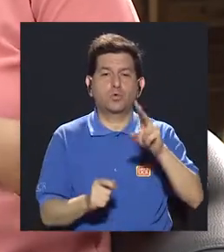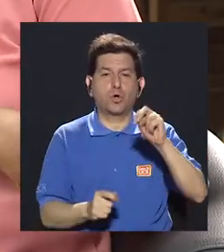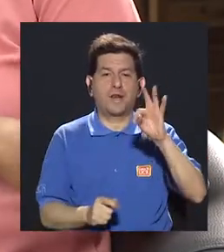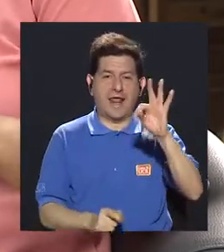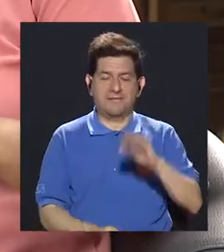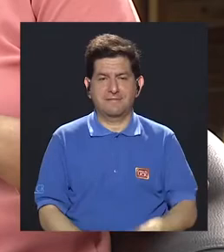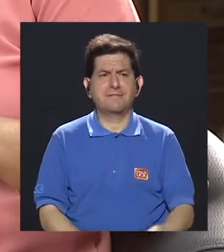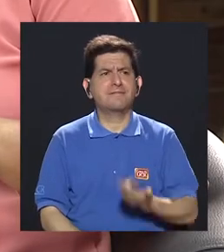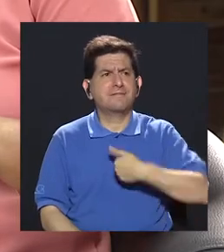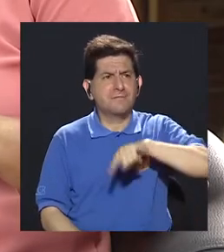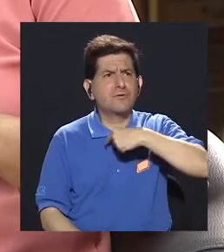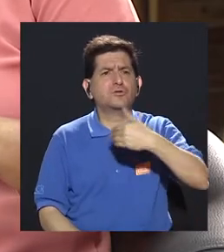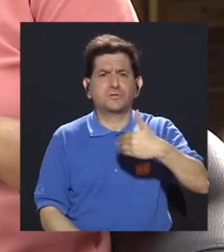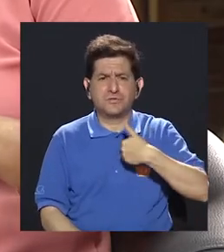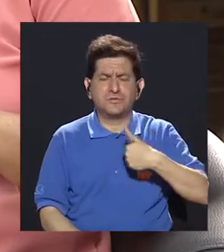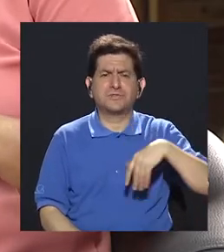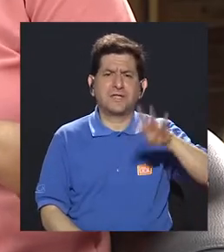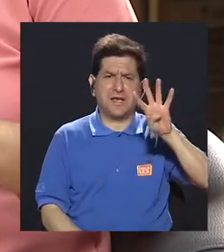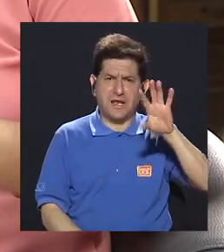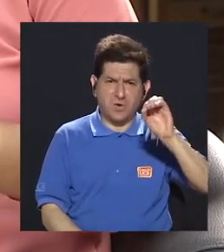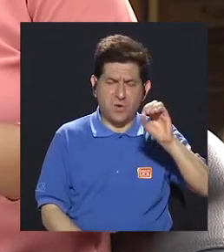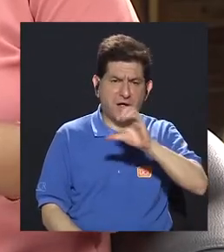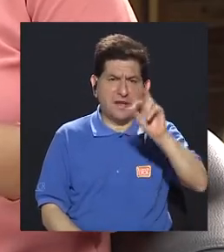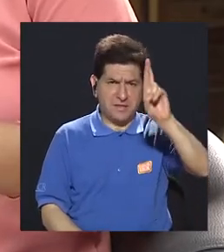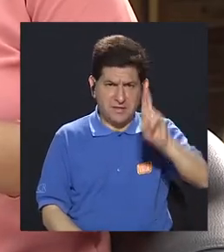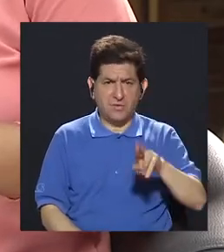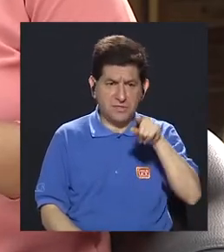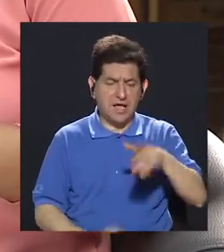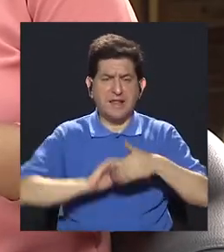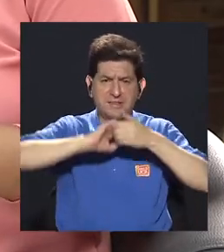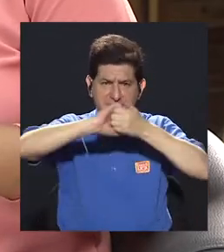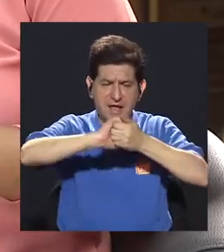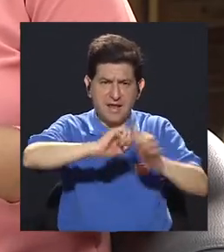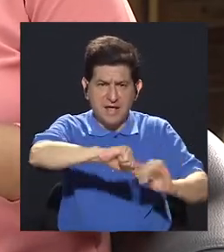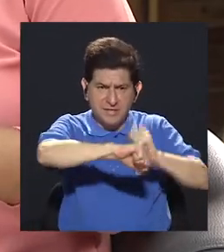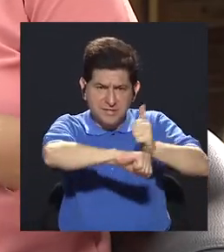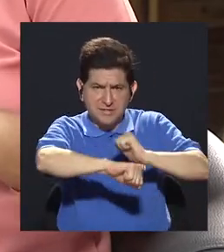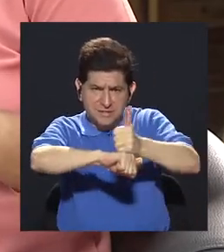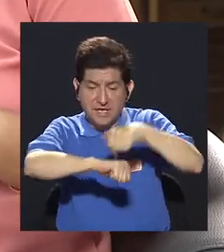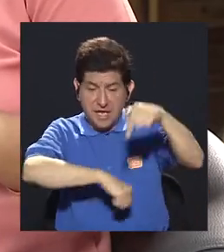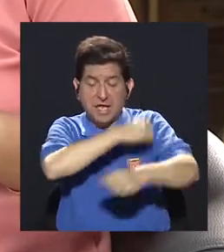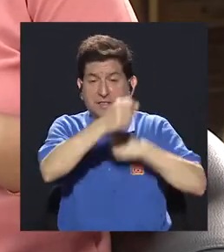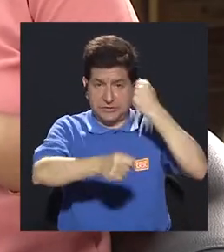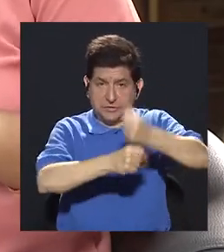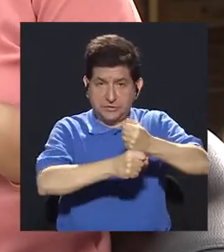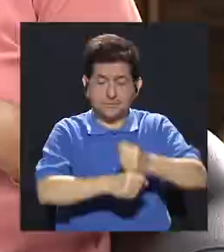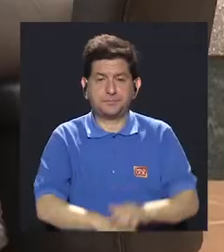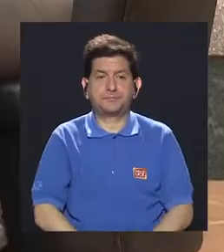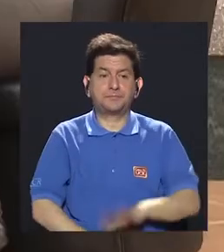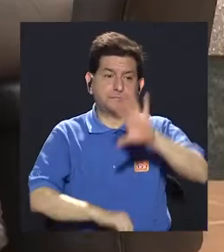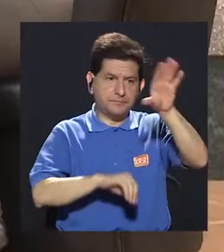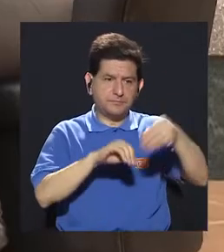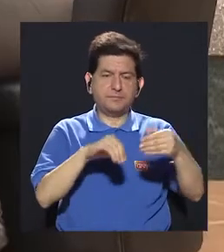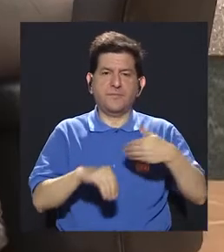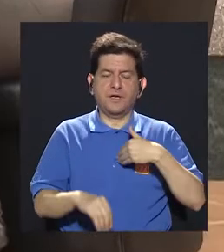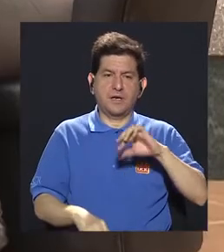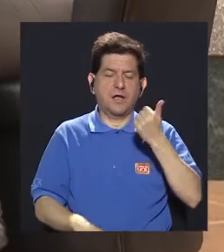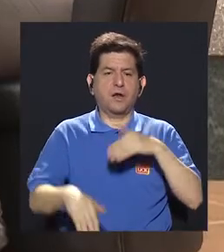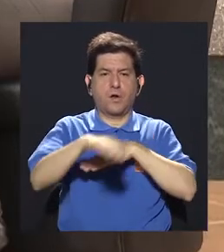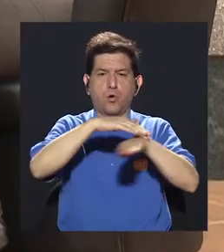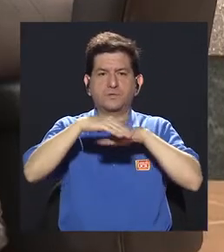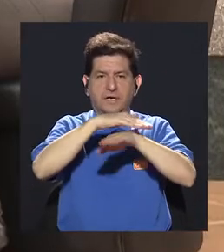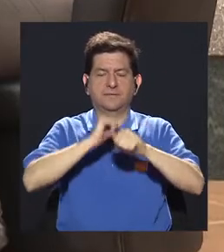hacen. Tenemos cerca de 40 en Costa Rica de estos aliados implementadores este año, y además tenemos